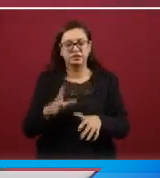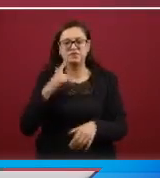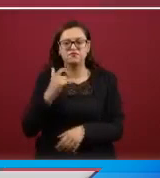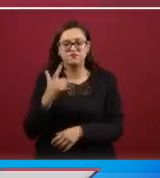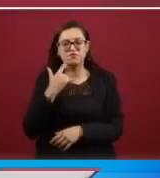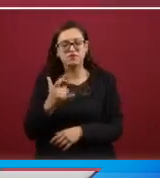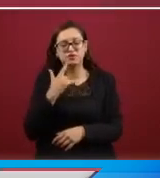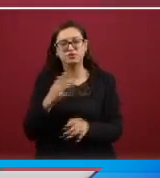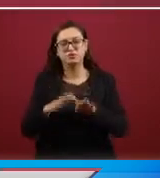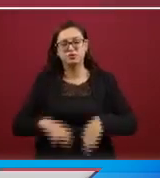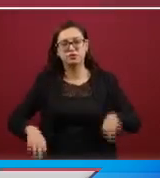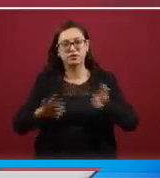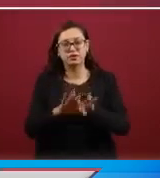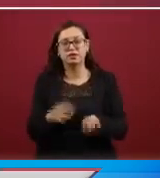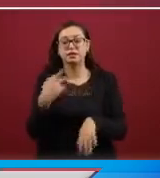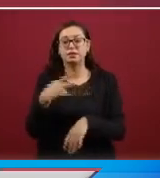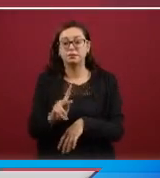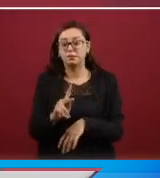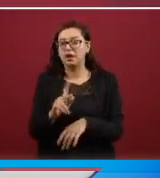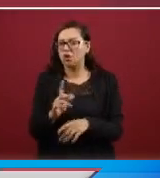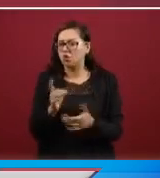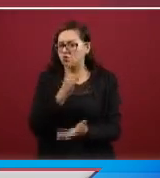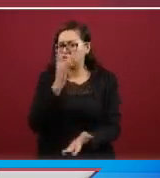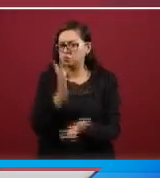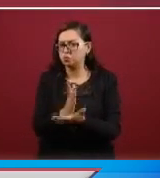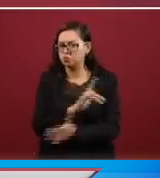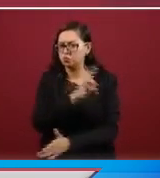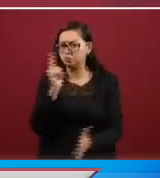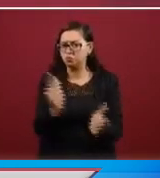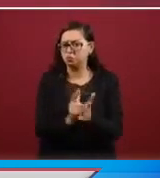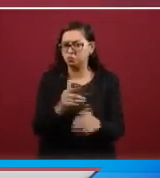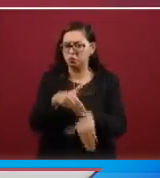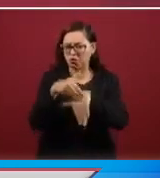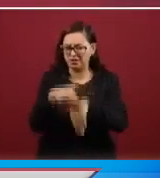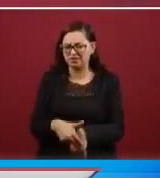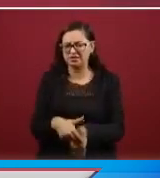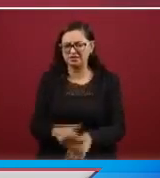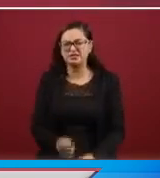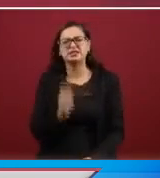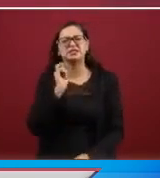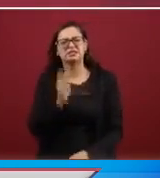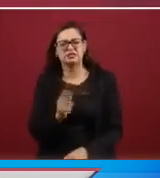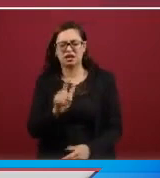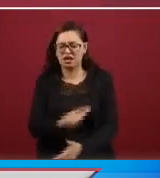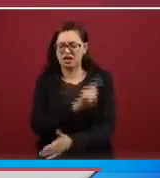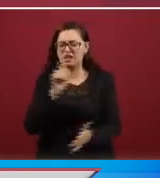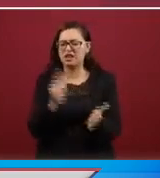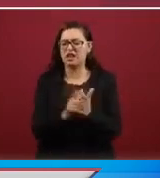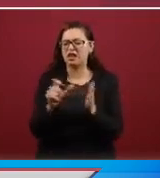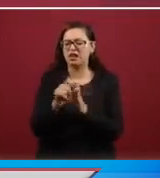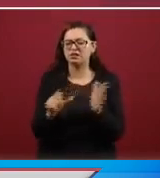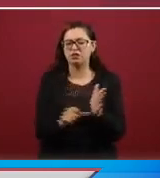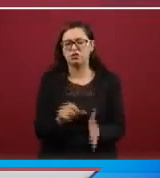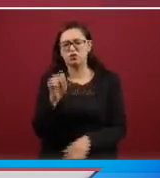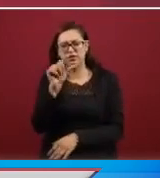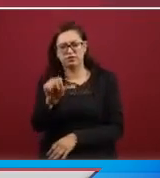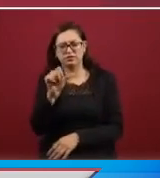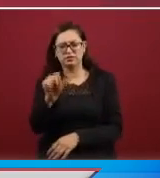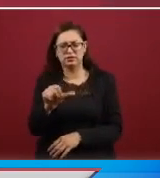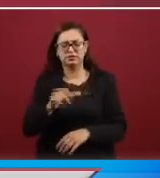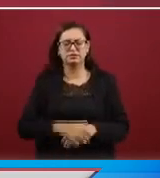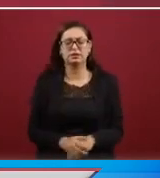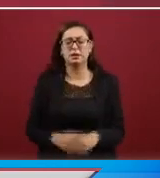G20 se entregó a los representantes de los gobiernos participantes la carta enviada por el presidente Andrés Manuel López Obrador y con esto se logró incluir el